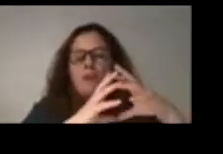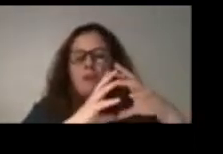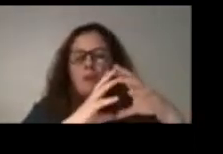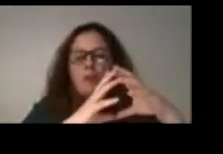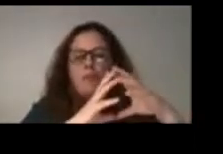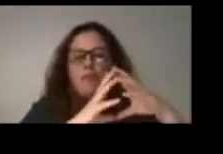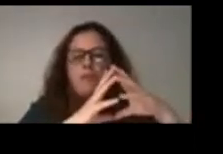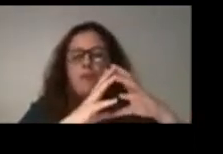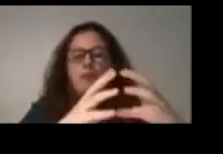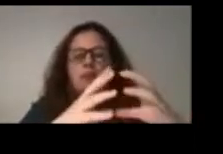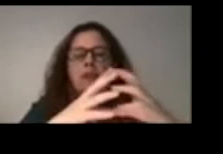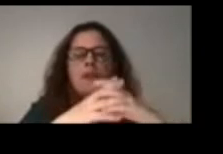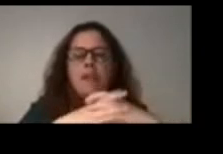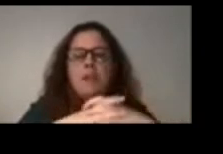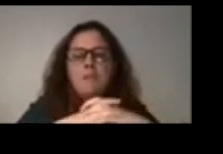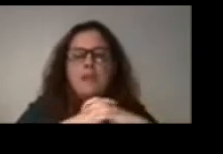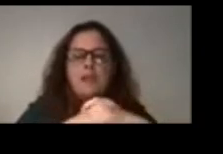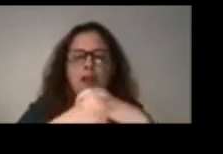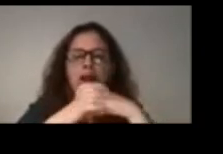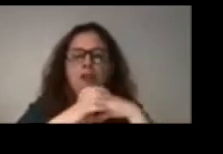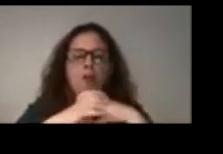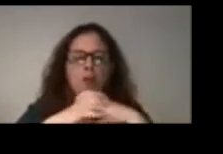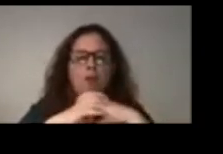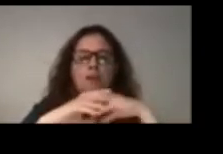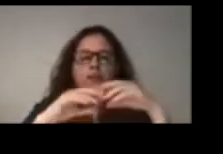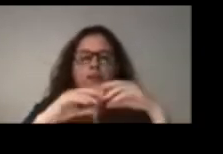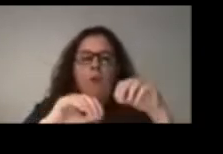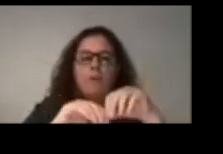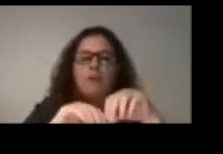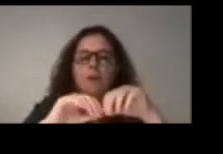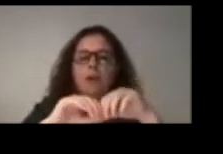la solicitud de información y envíenla al correo